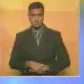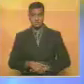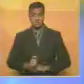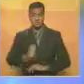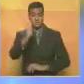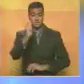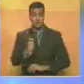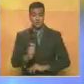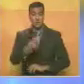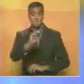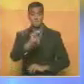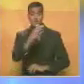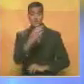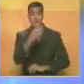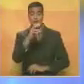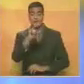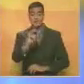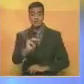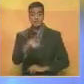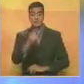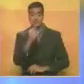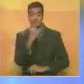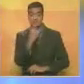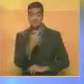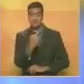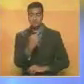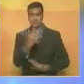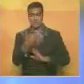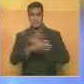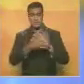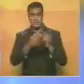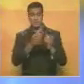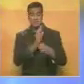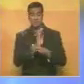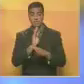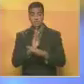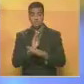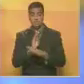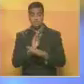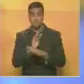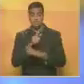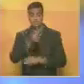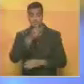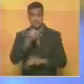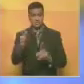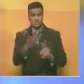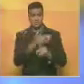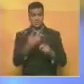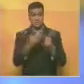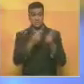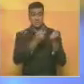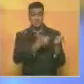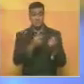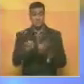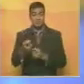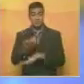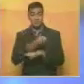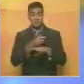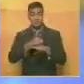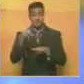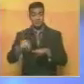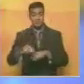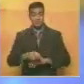La diputada y precandidata presidencial María Corina Machado considera que el problema de la inseguridad radica sobre el discurso violento y la falta de inversión por parte del